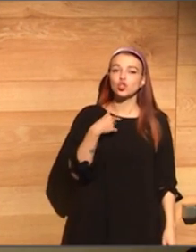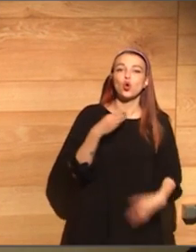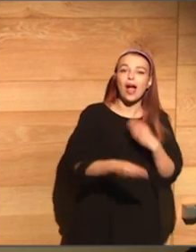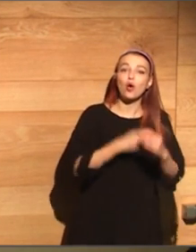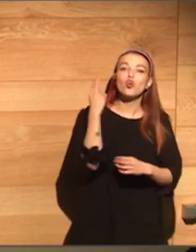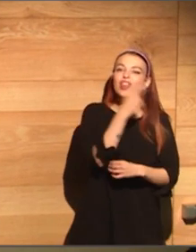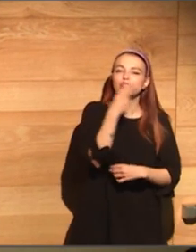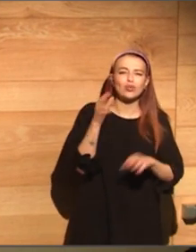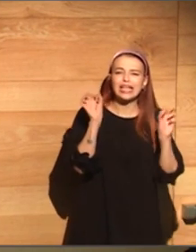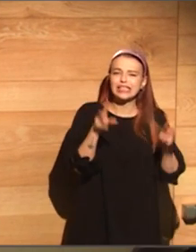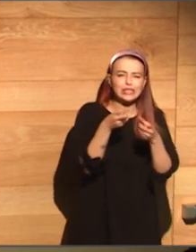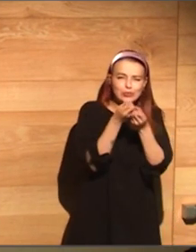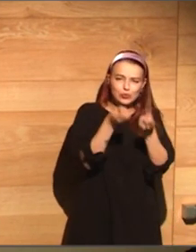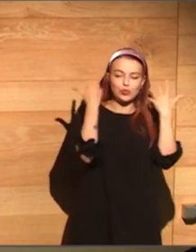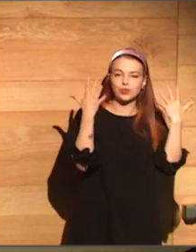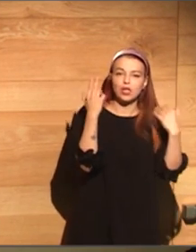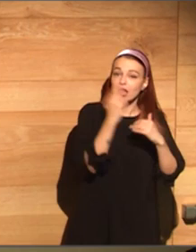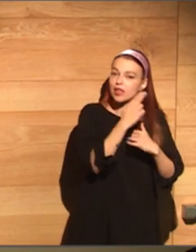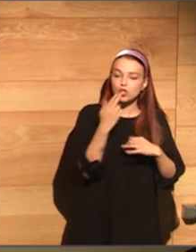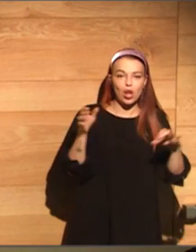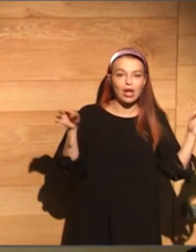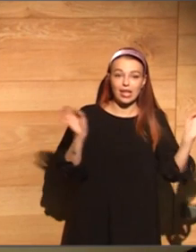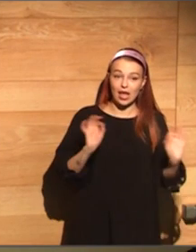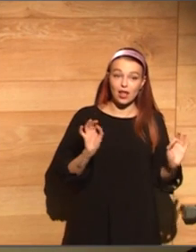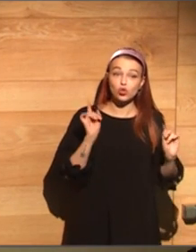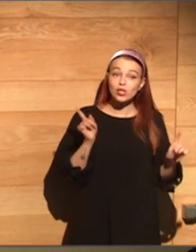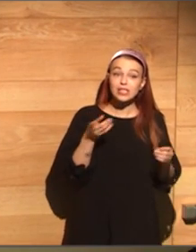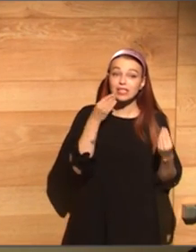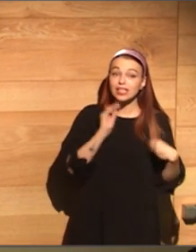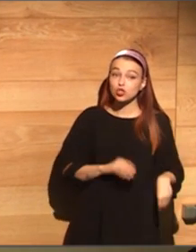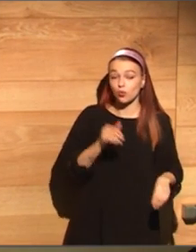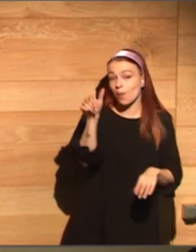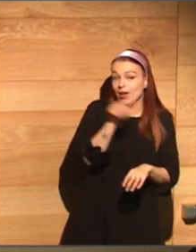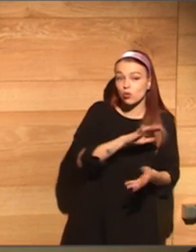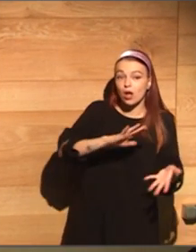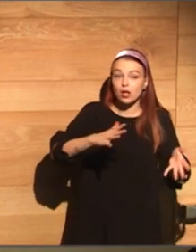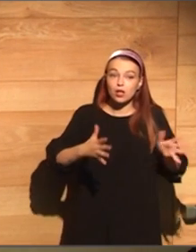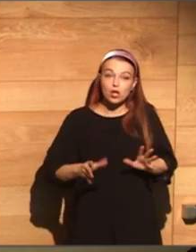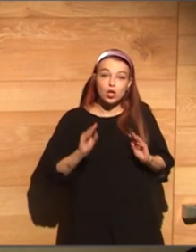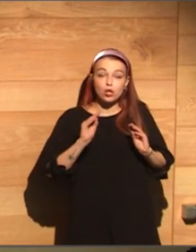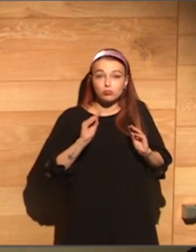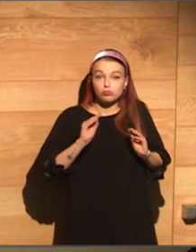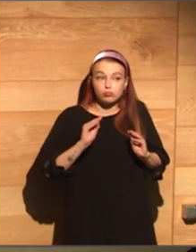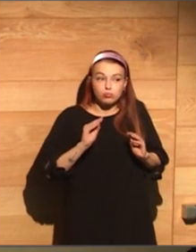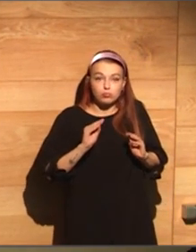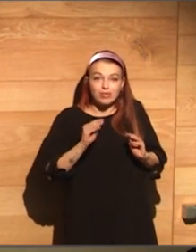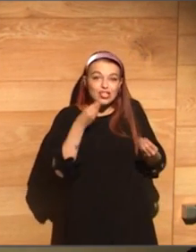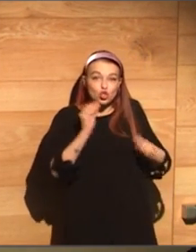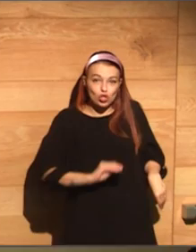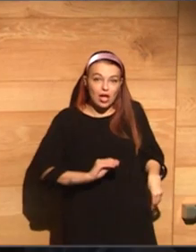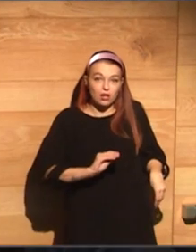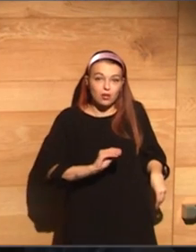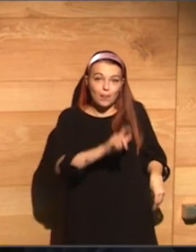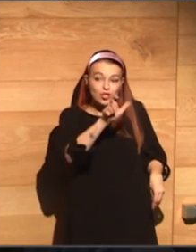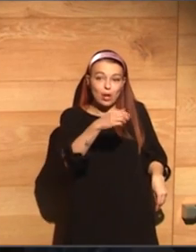ninguna, sin intervención ninguna de la censura, y basada en una anécdota que le cuentan a él, creo, ¿no? Sí, le